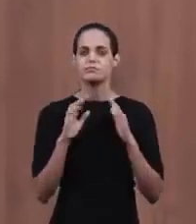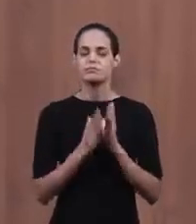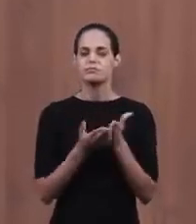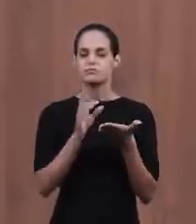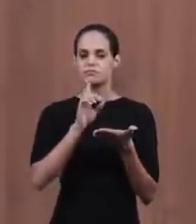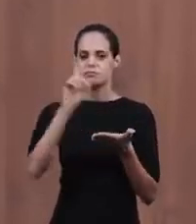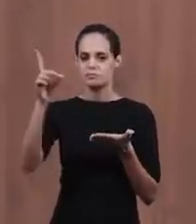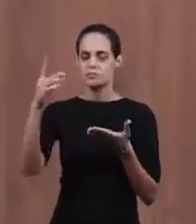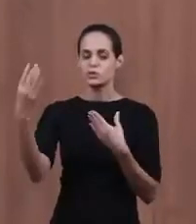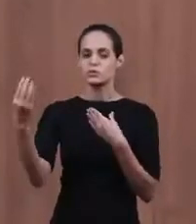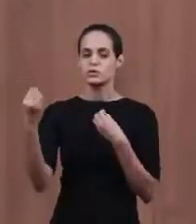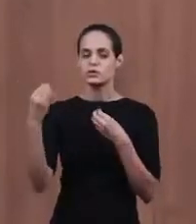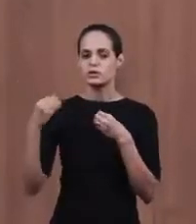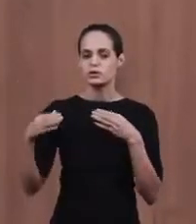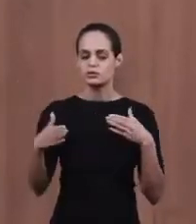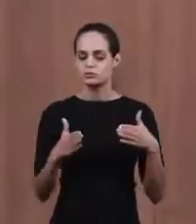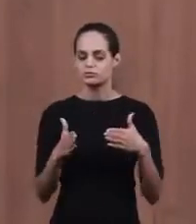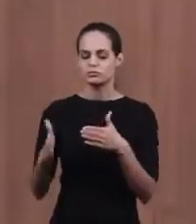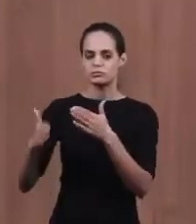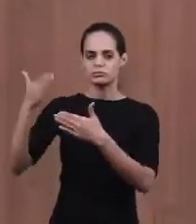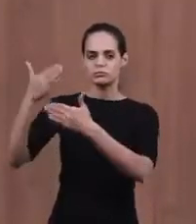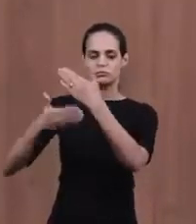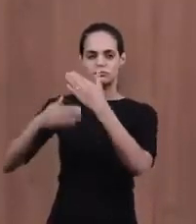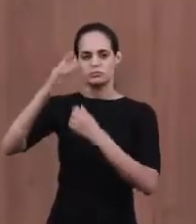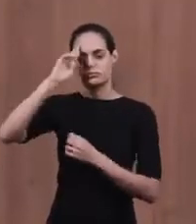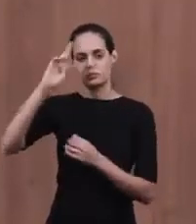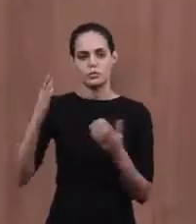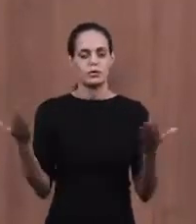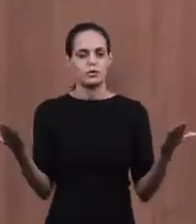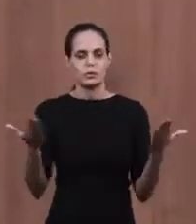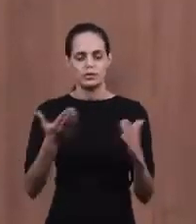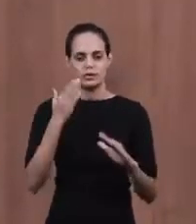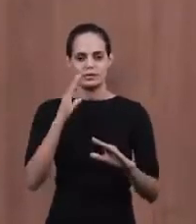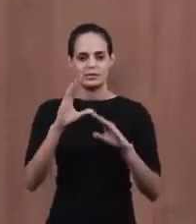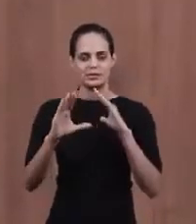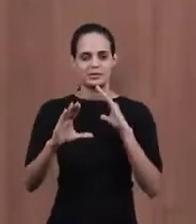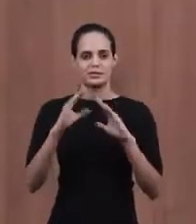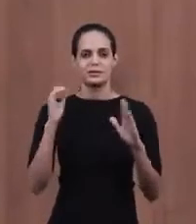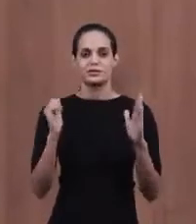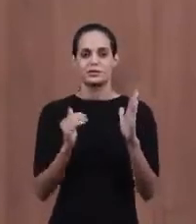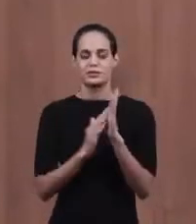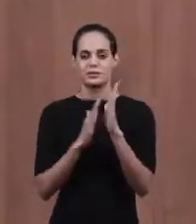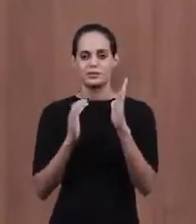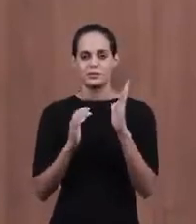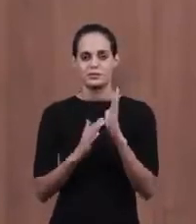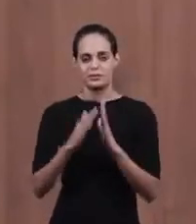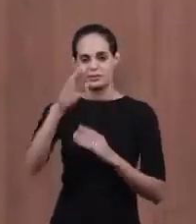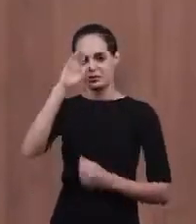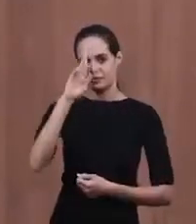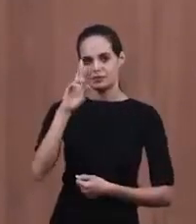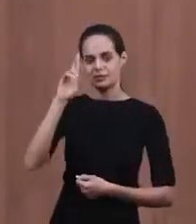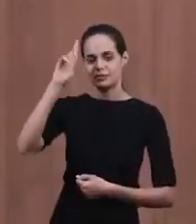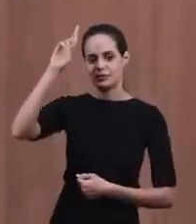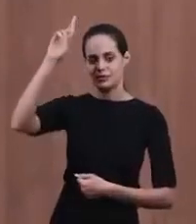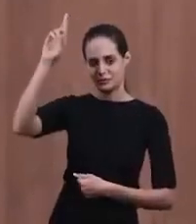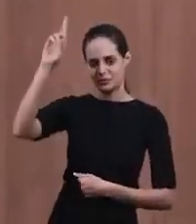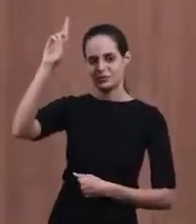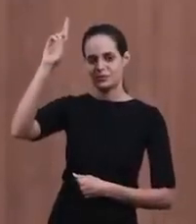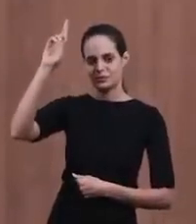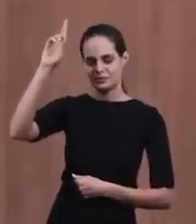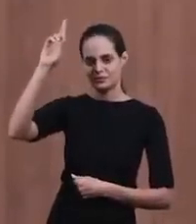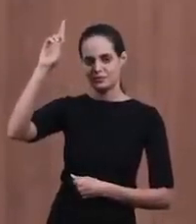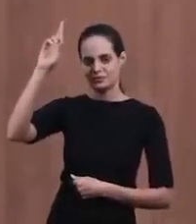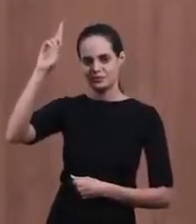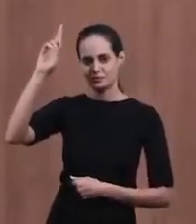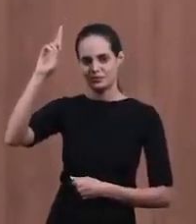enseñándonos a caminar en su presencia. Y vamos a cantar ahora, loando al Señor, el loor